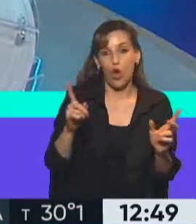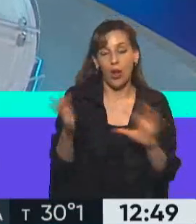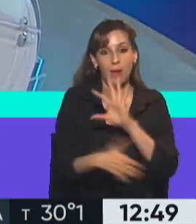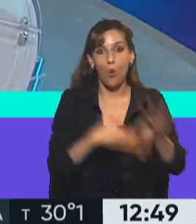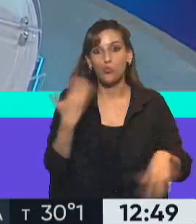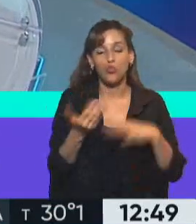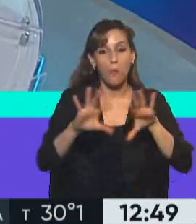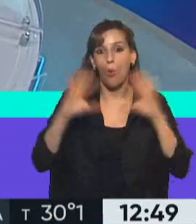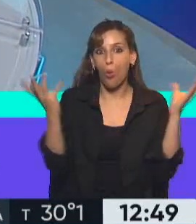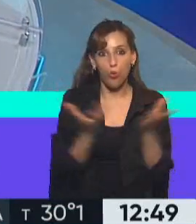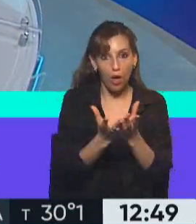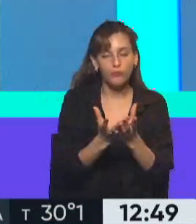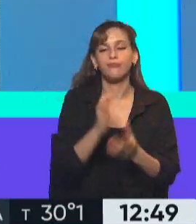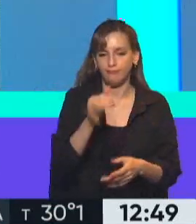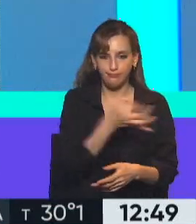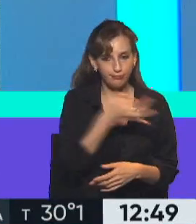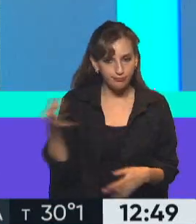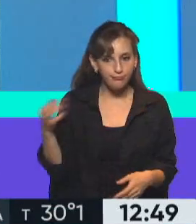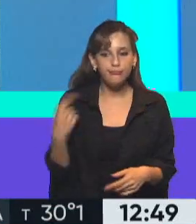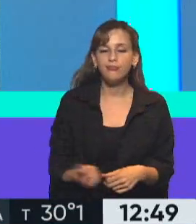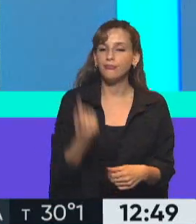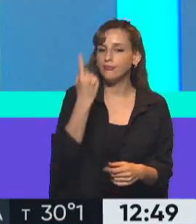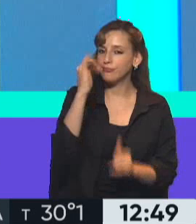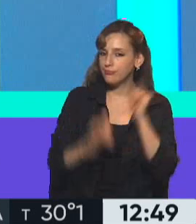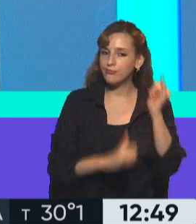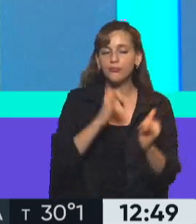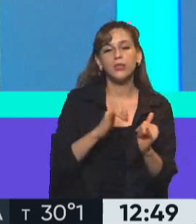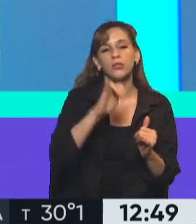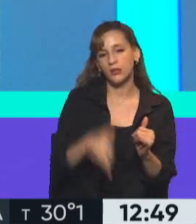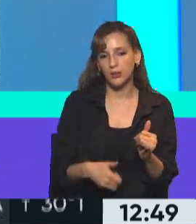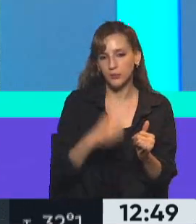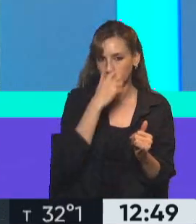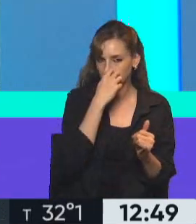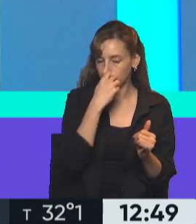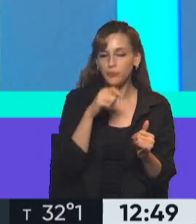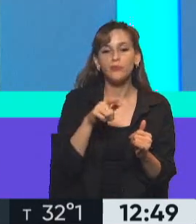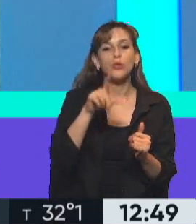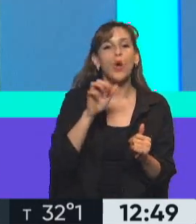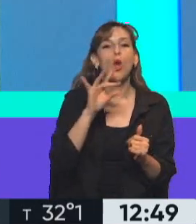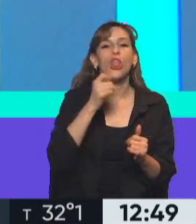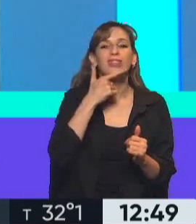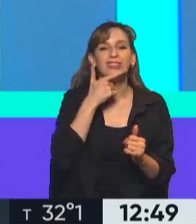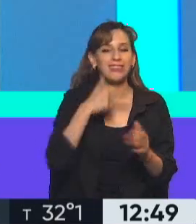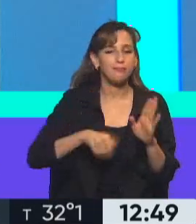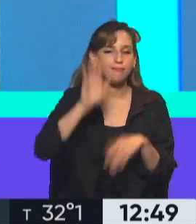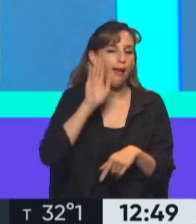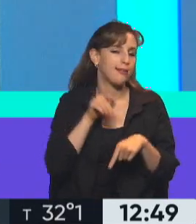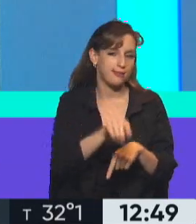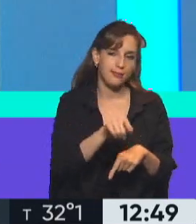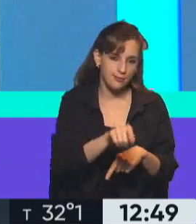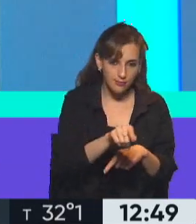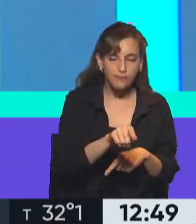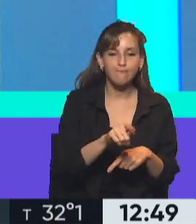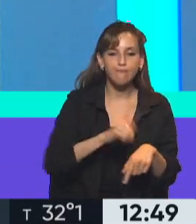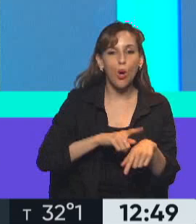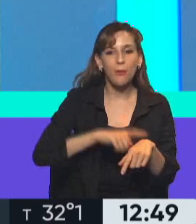económica es para todo el mundo. Bueno, lo primero que hay para decir es que efectivamente es un núcleo central de commodities, como decían recién. Sí, el área que está en